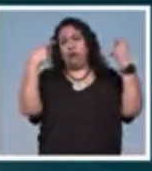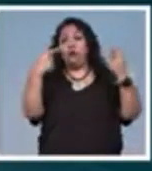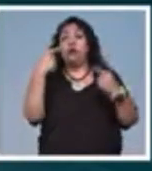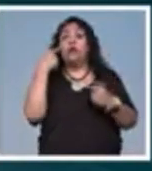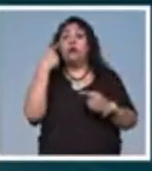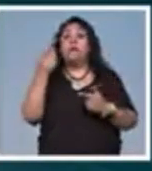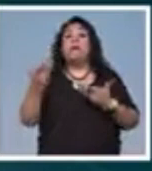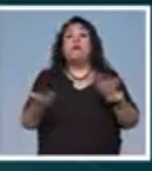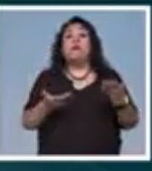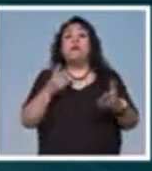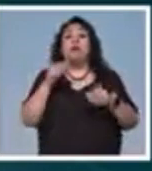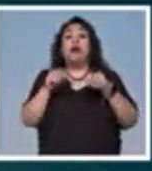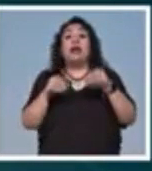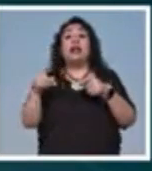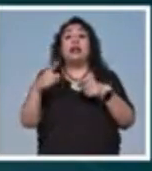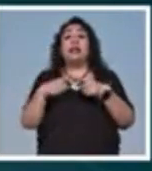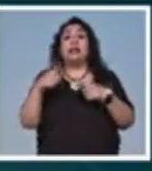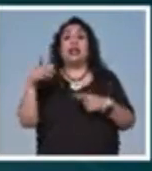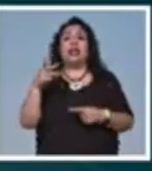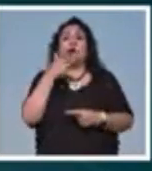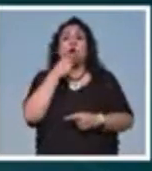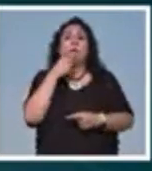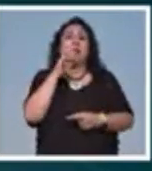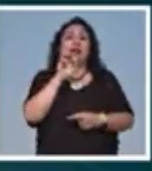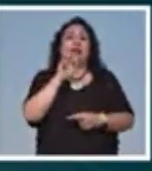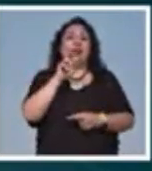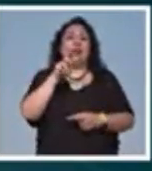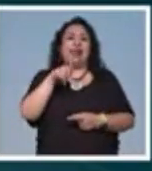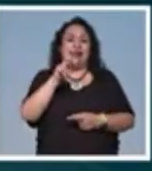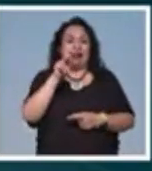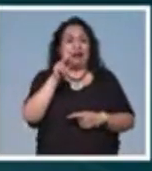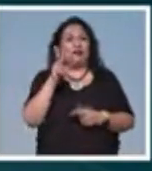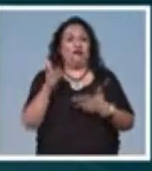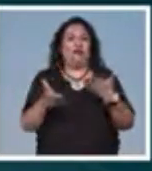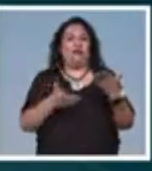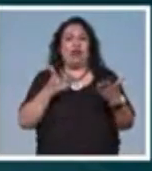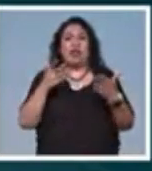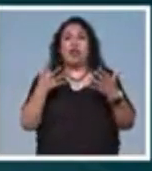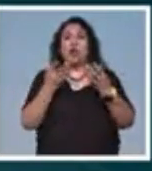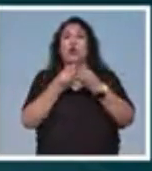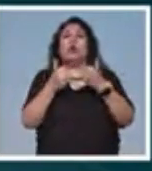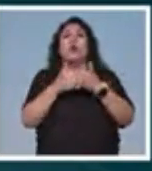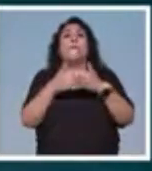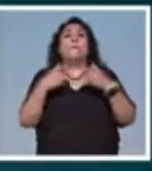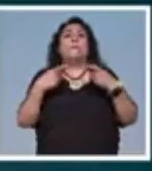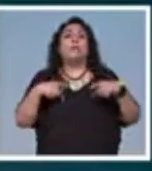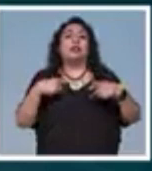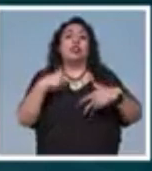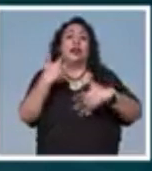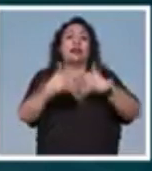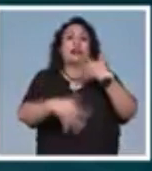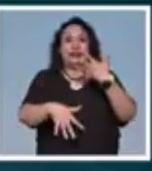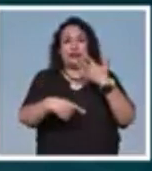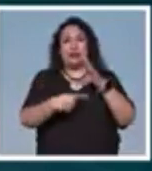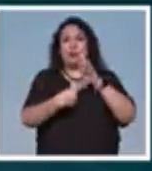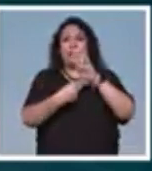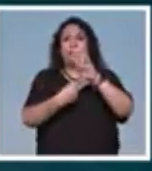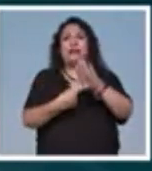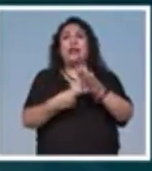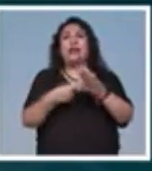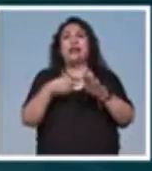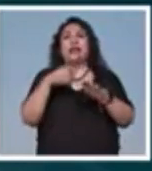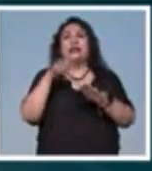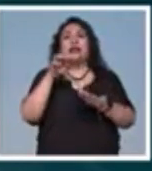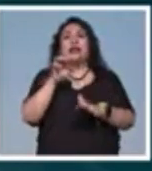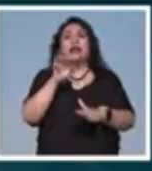presentar un ballet que el maestro Eric va a montar justo con 15 bailarines y que se van a presentar en la ermita